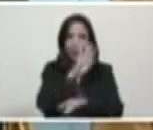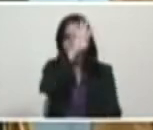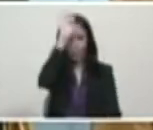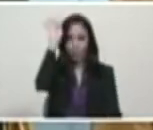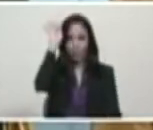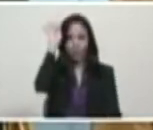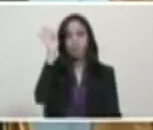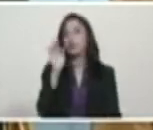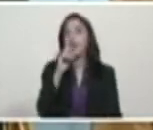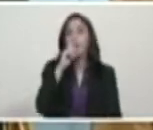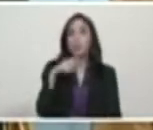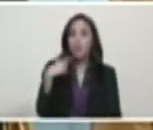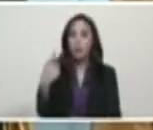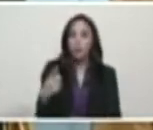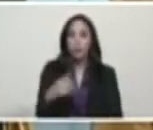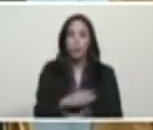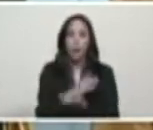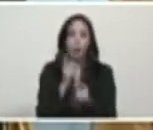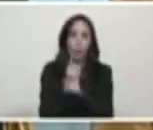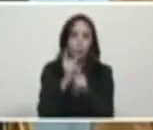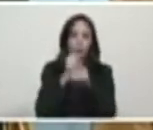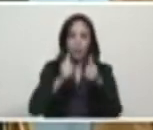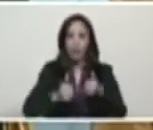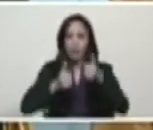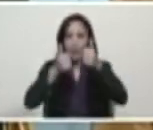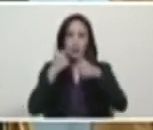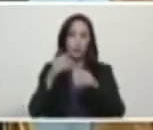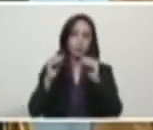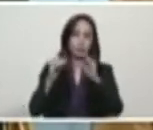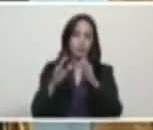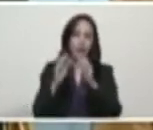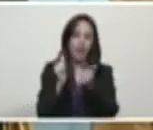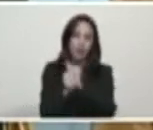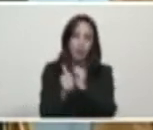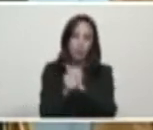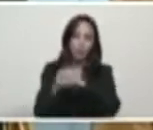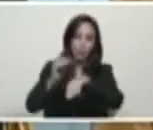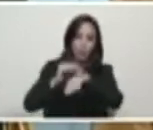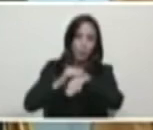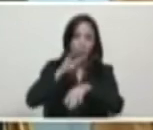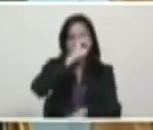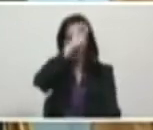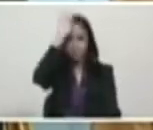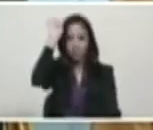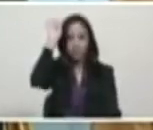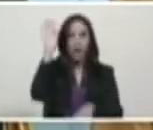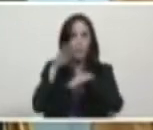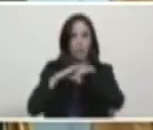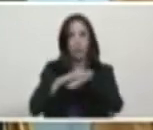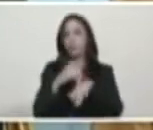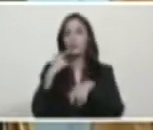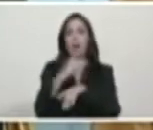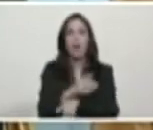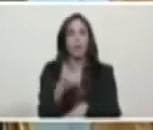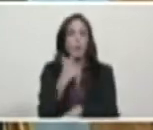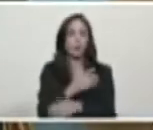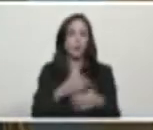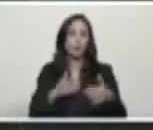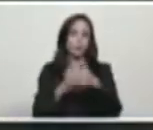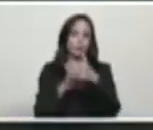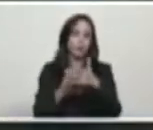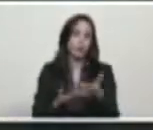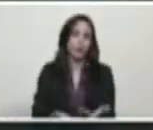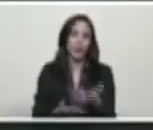segundo juego de la serie final, yo le dije a Pedro Infante, este es el inicio de un sabotaje para que no haya final